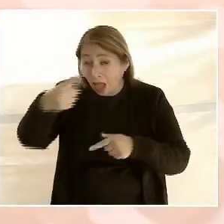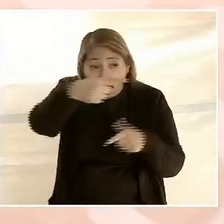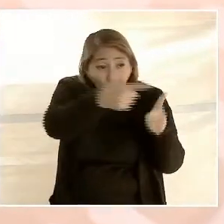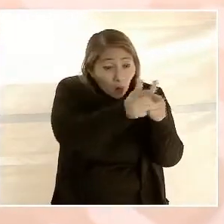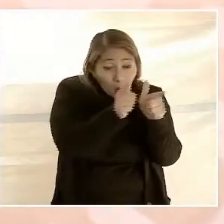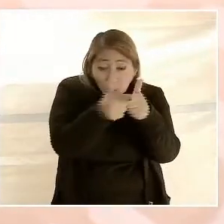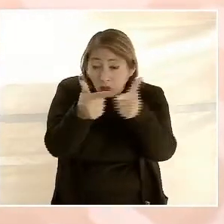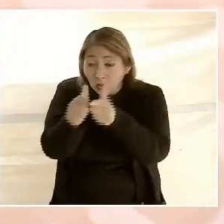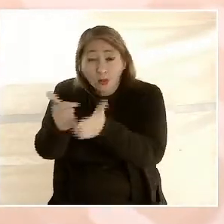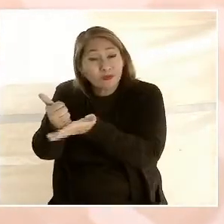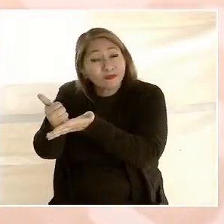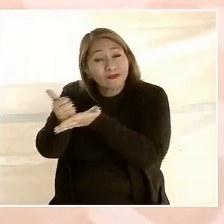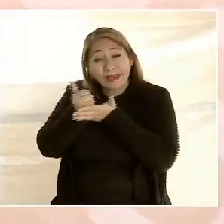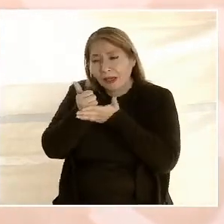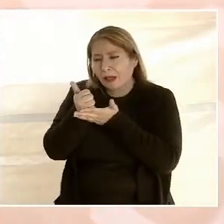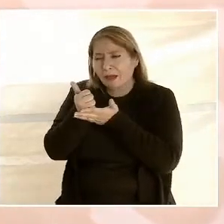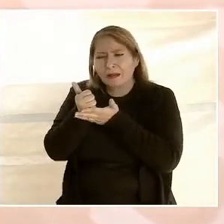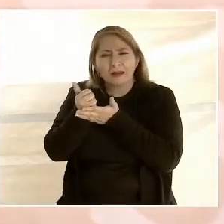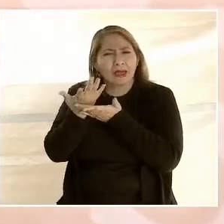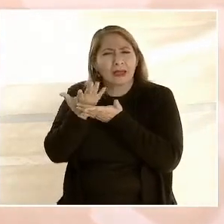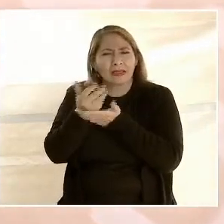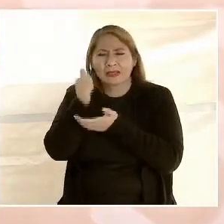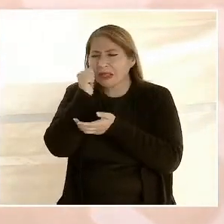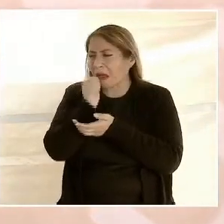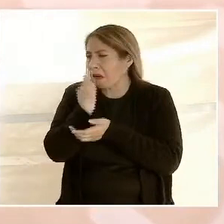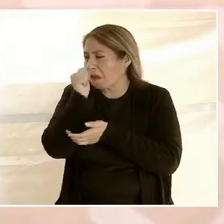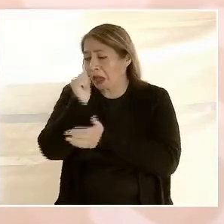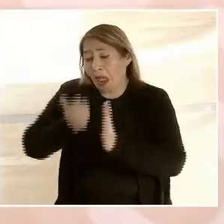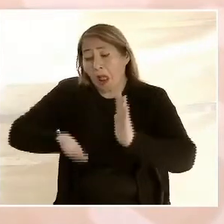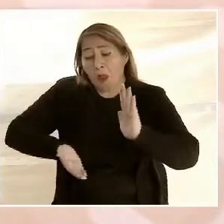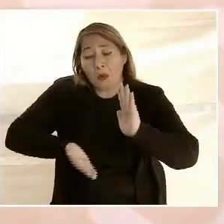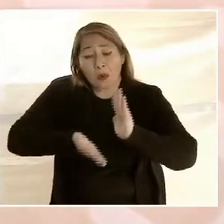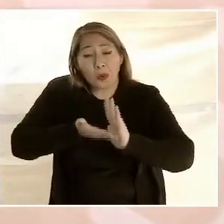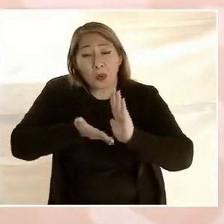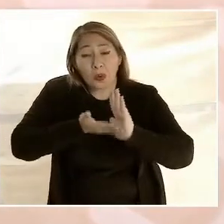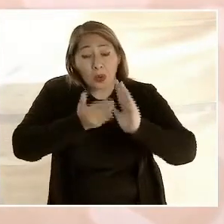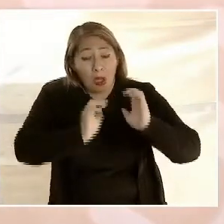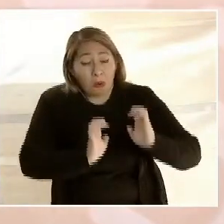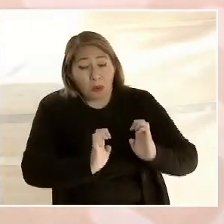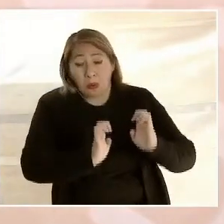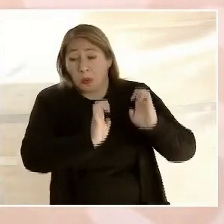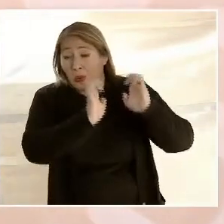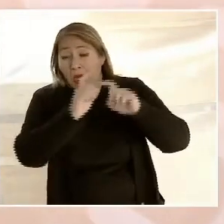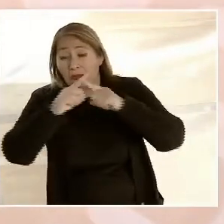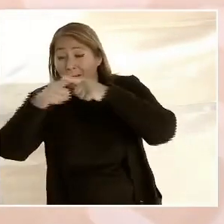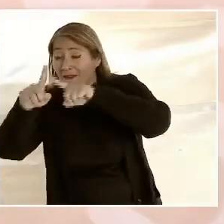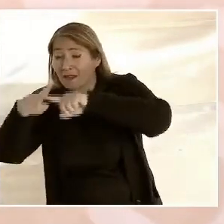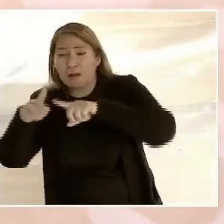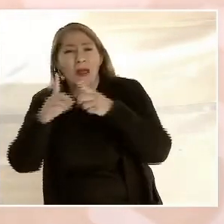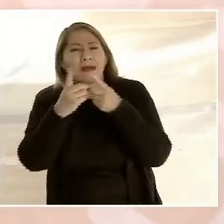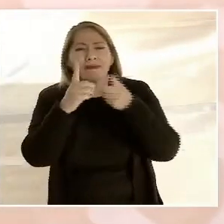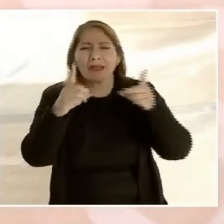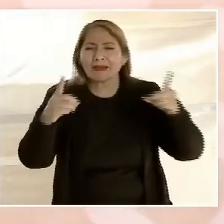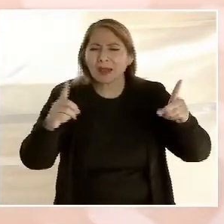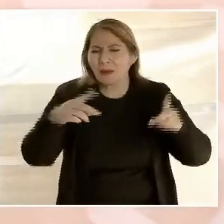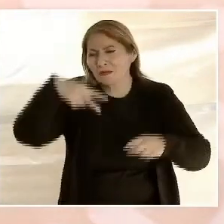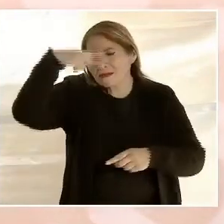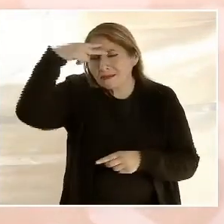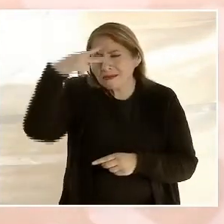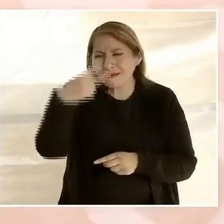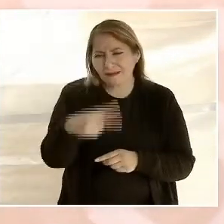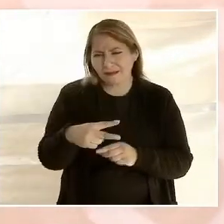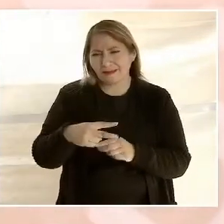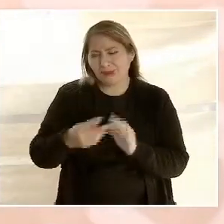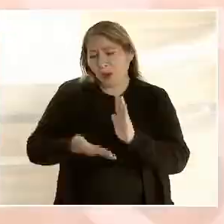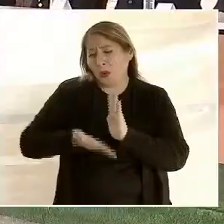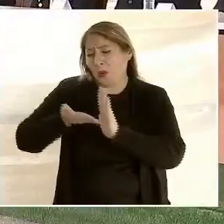nos ayudan en la construcción de obras de infraestructura para el desarrollo del país.